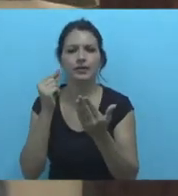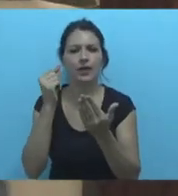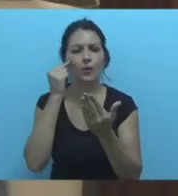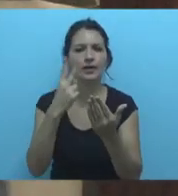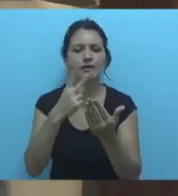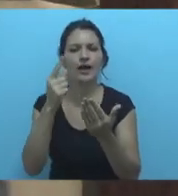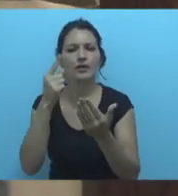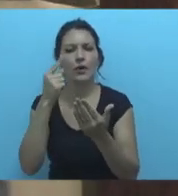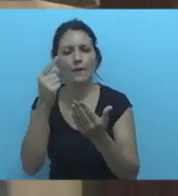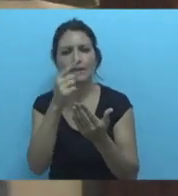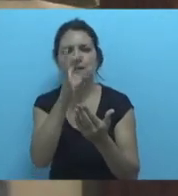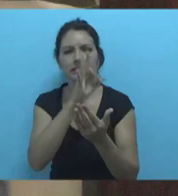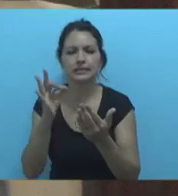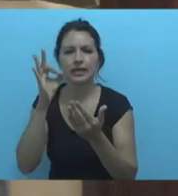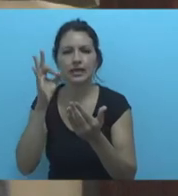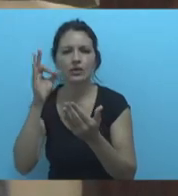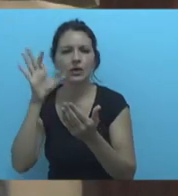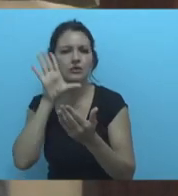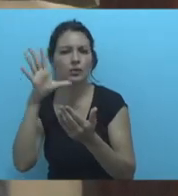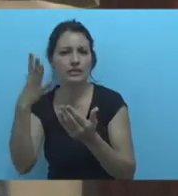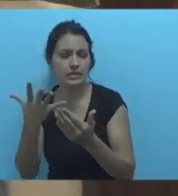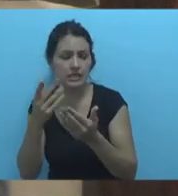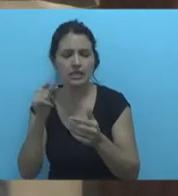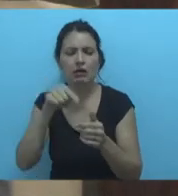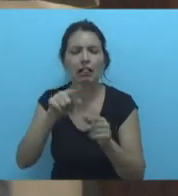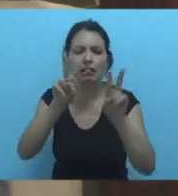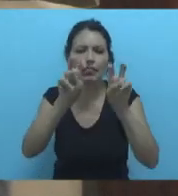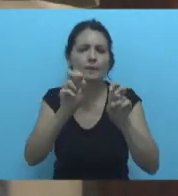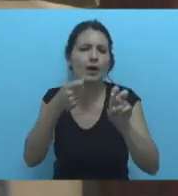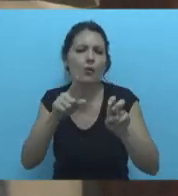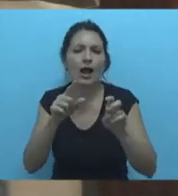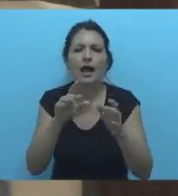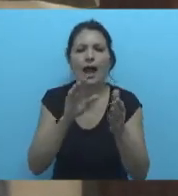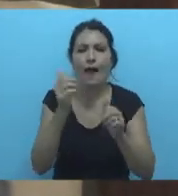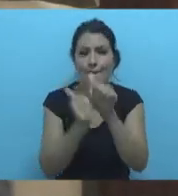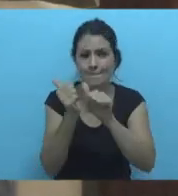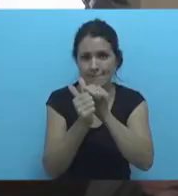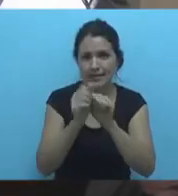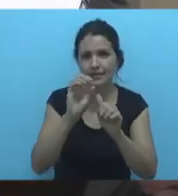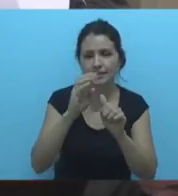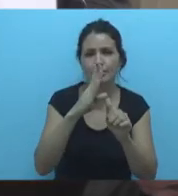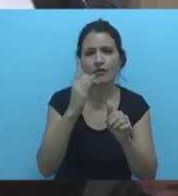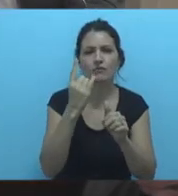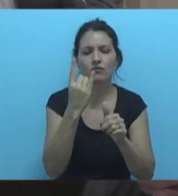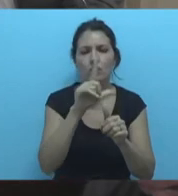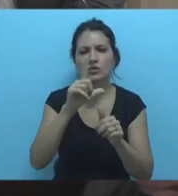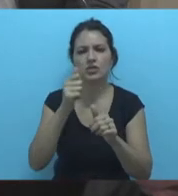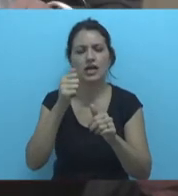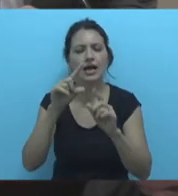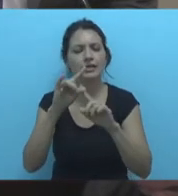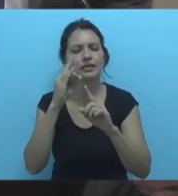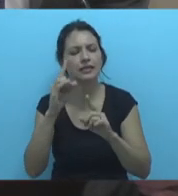42055, que tratan sobre el mismo tema, que es los despidos de la empresa Bugatti, según lo acordado en labor parlamentaria. Gracias.